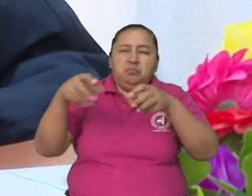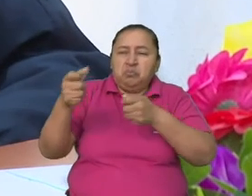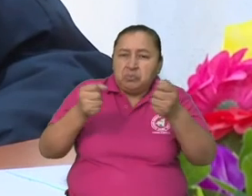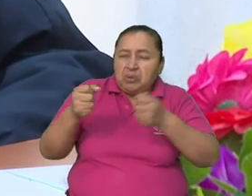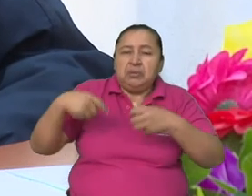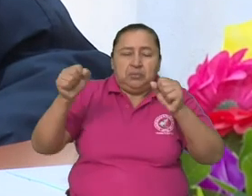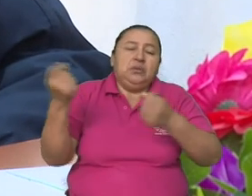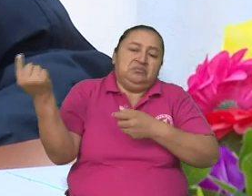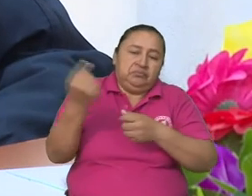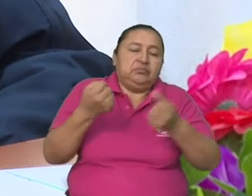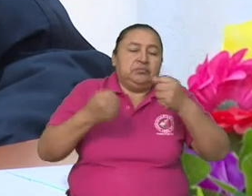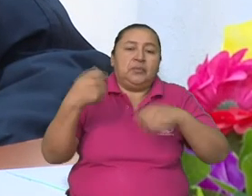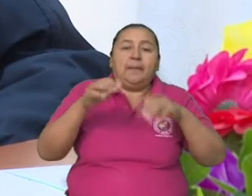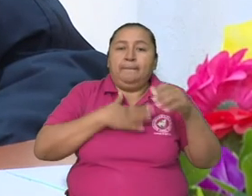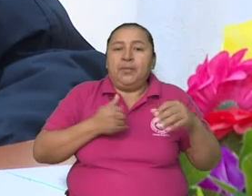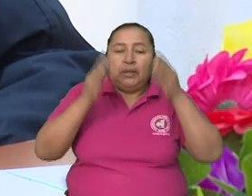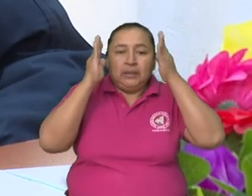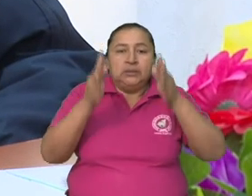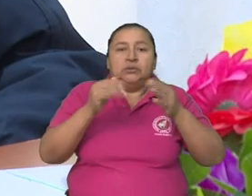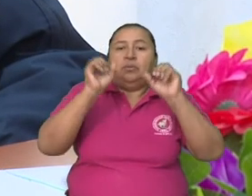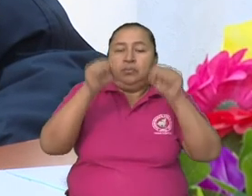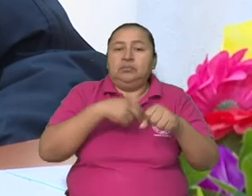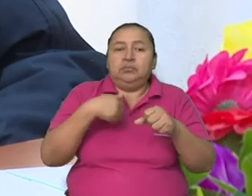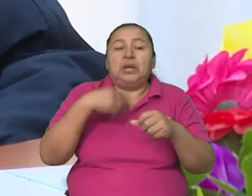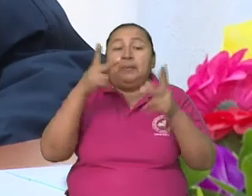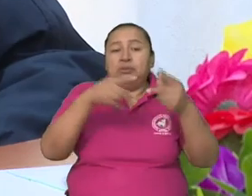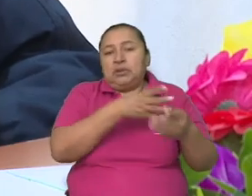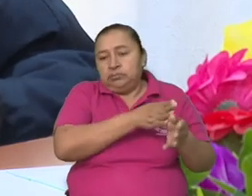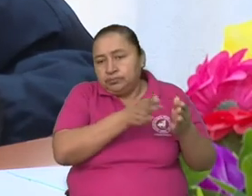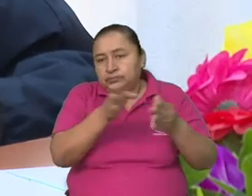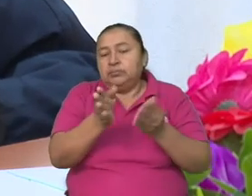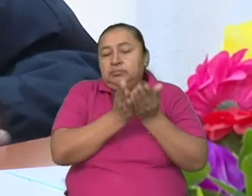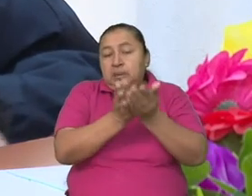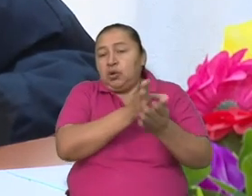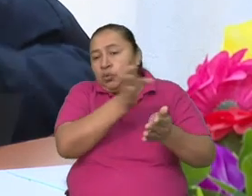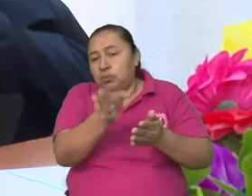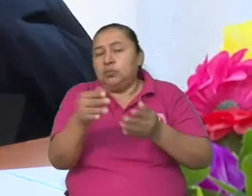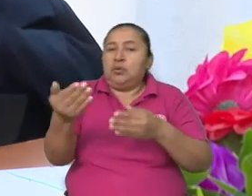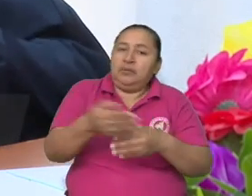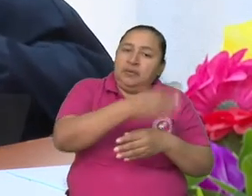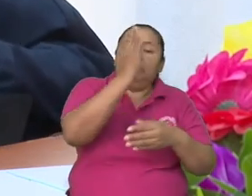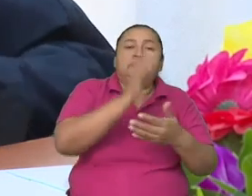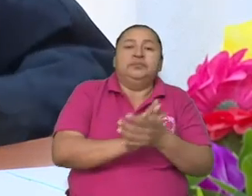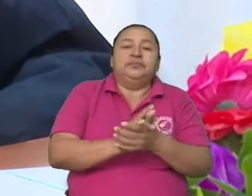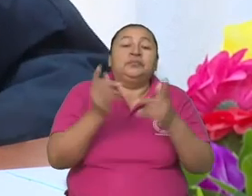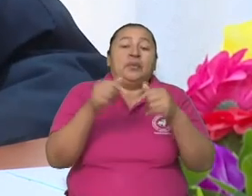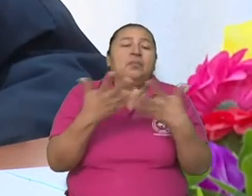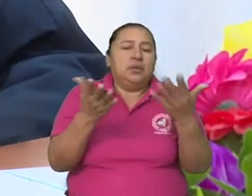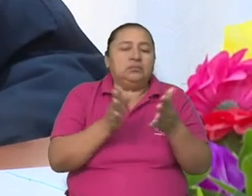darle mejor atención a los importadores y exportadores. Y estamos